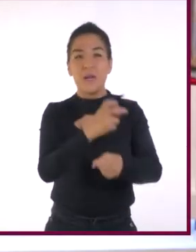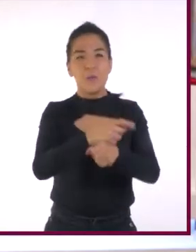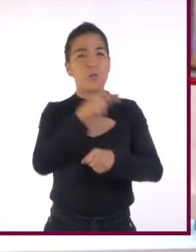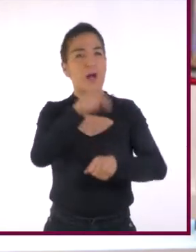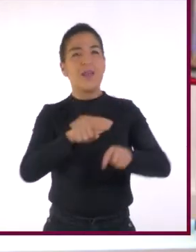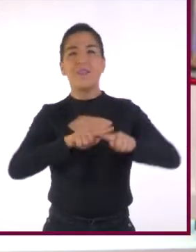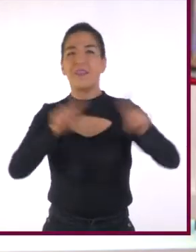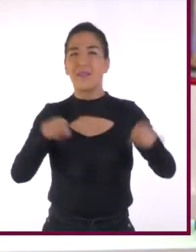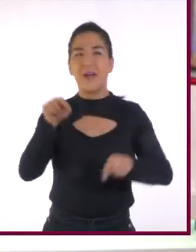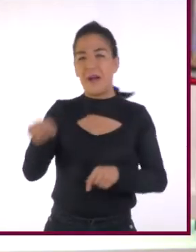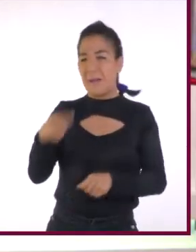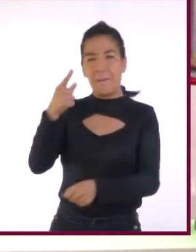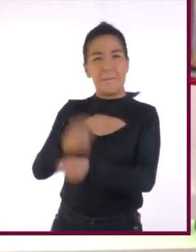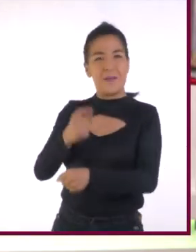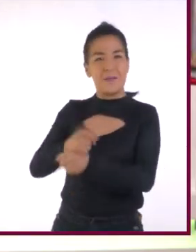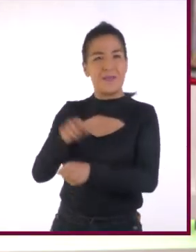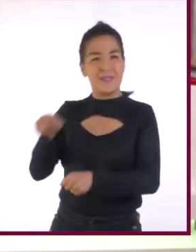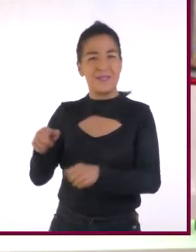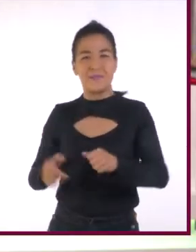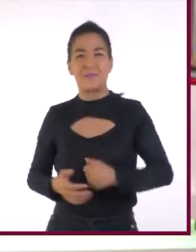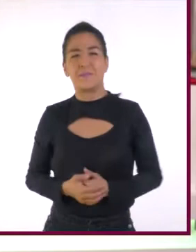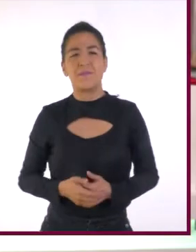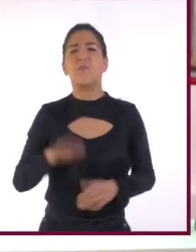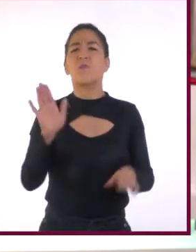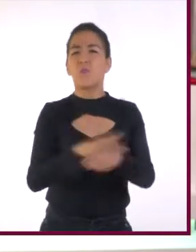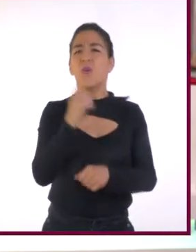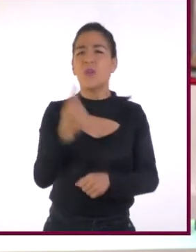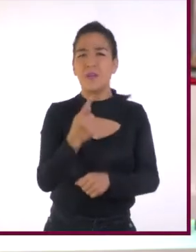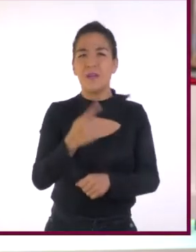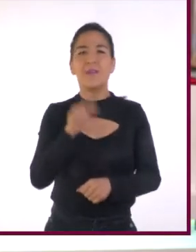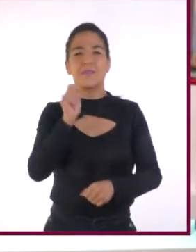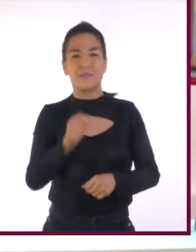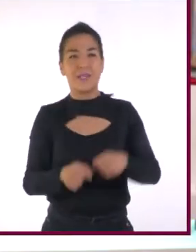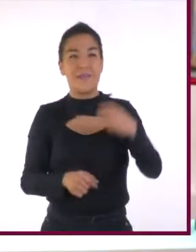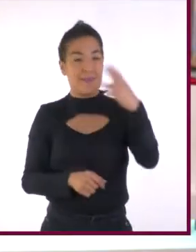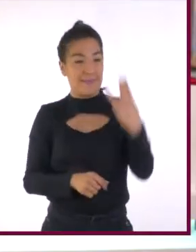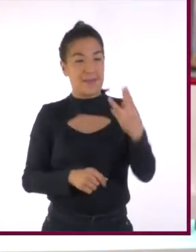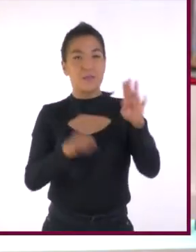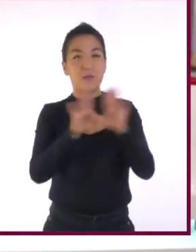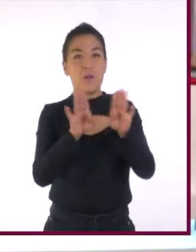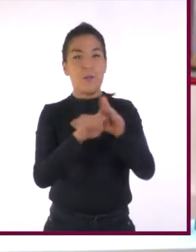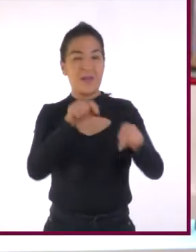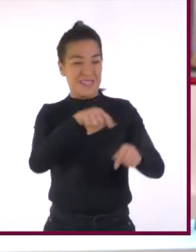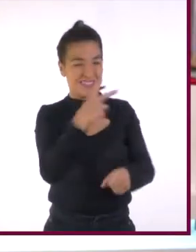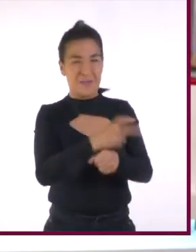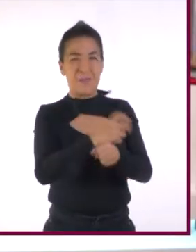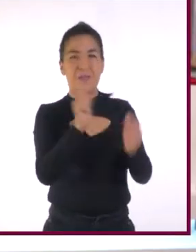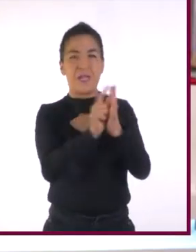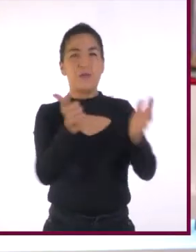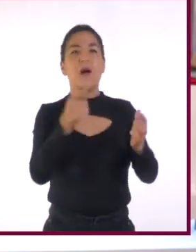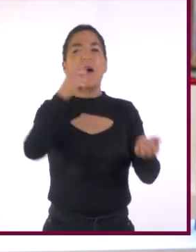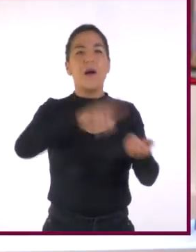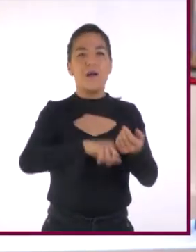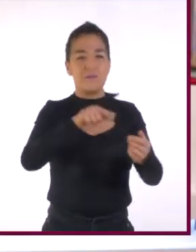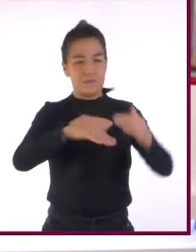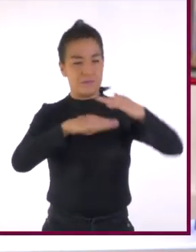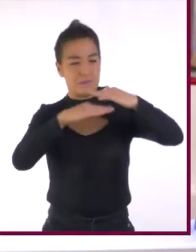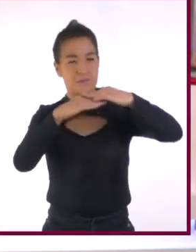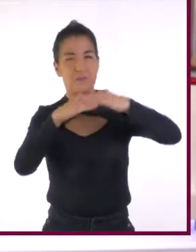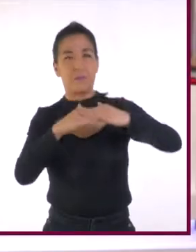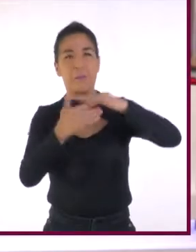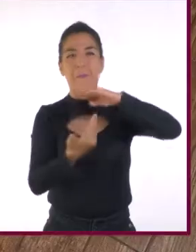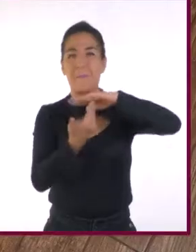distancia del segundo es diferente a la del primero con respecto a la mesa. Esto es porque solo 3/4 del segundo libro descansan